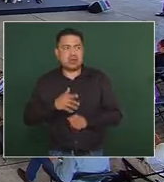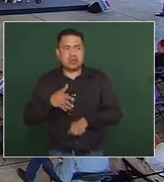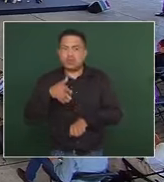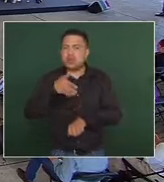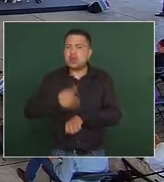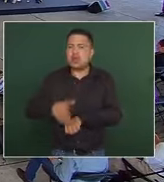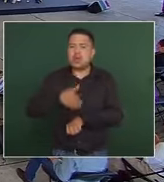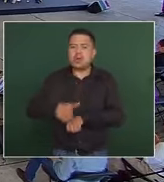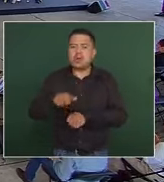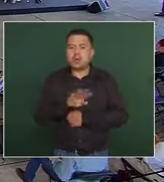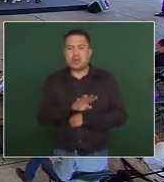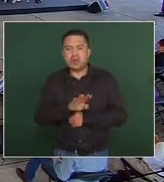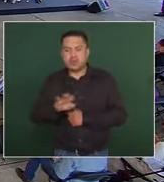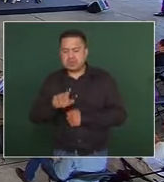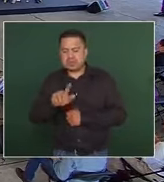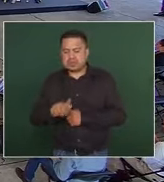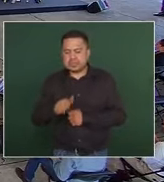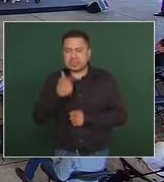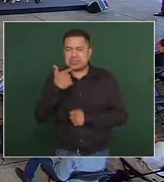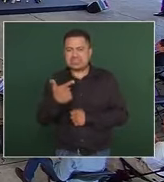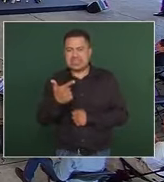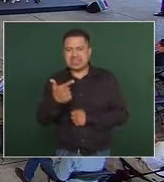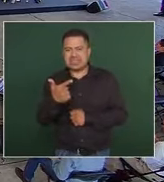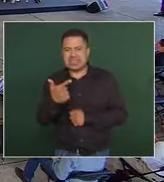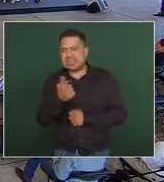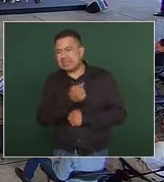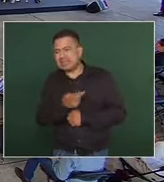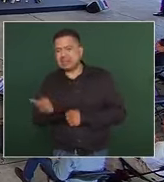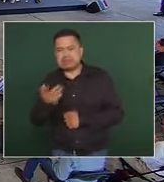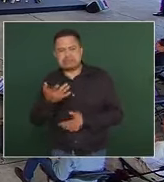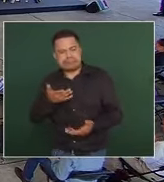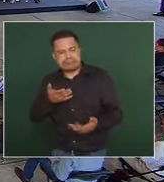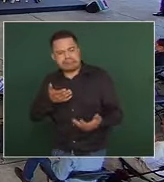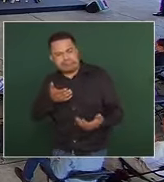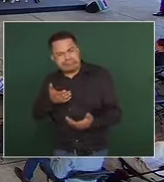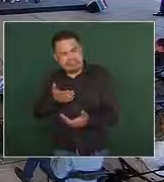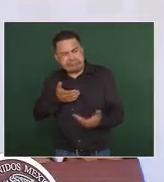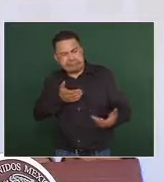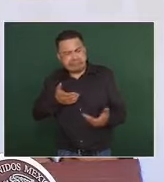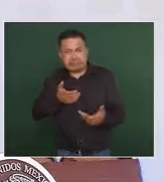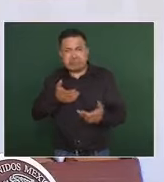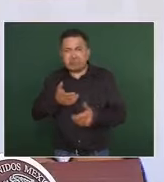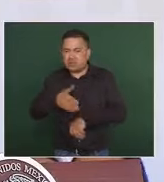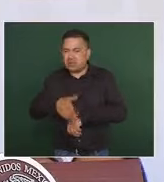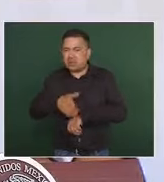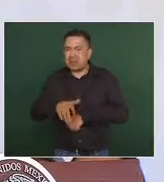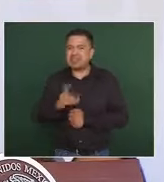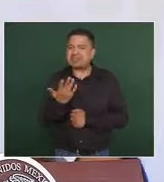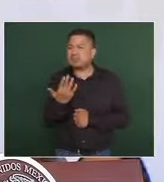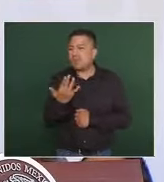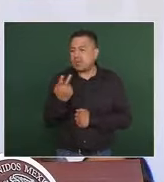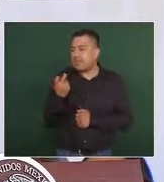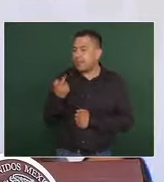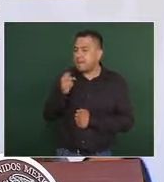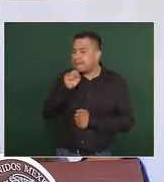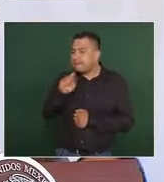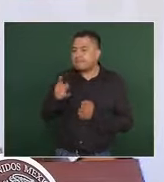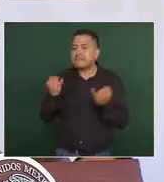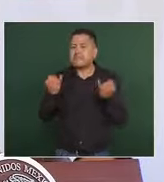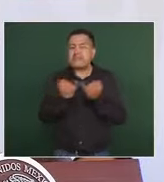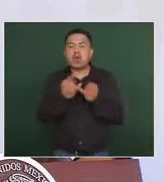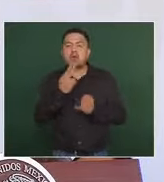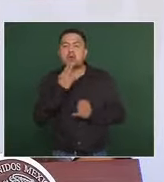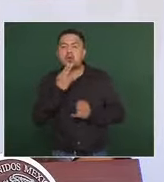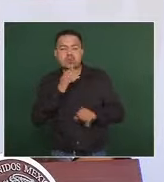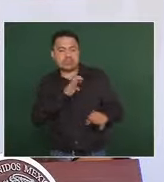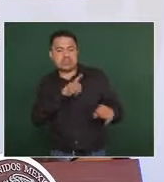número que son 477 fusiles y ametralladoras calibre 50, que estas son también de uso